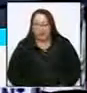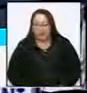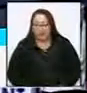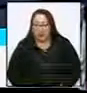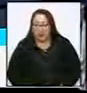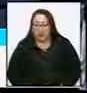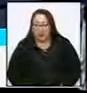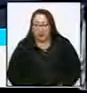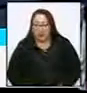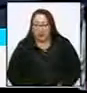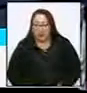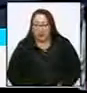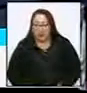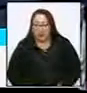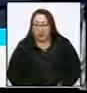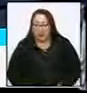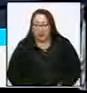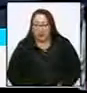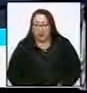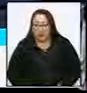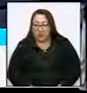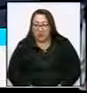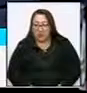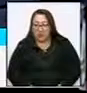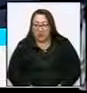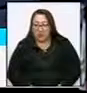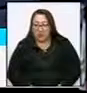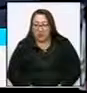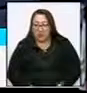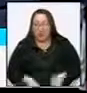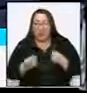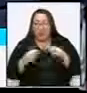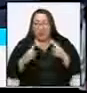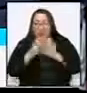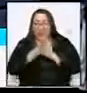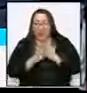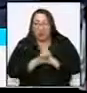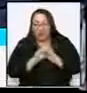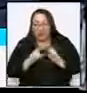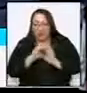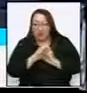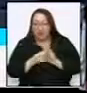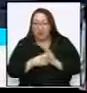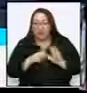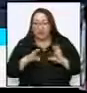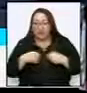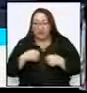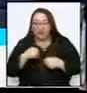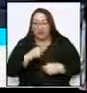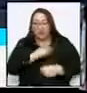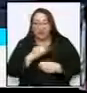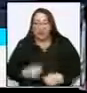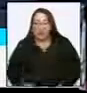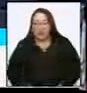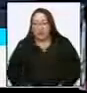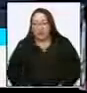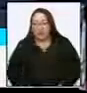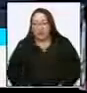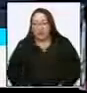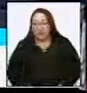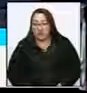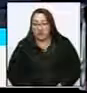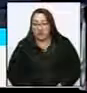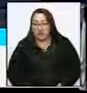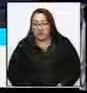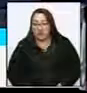aún tratando las reformas constitucionales. Es por eso que la Constitución reconoce este poder de cooperación, este principio